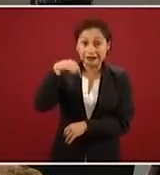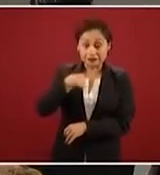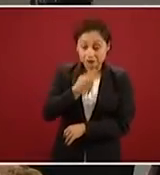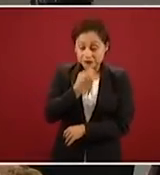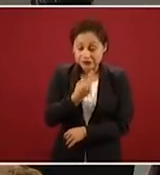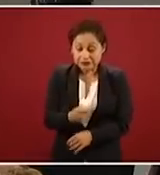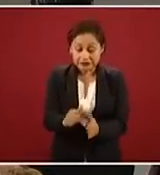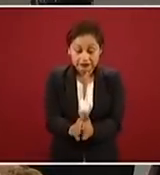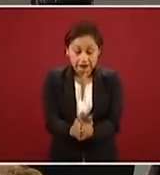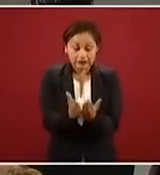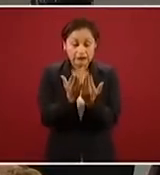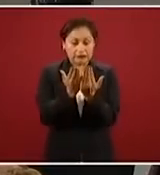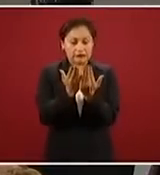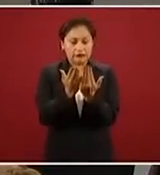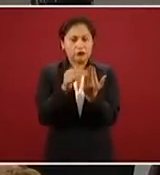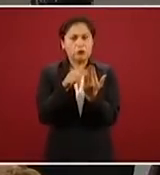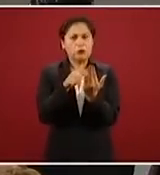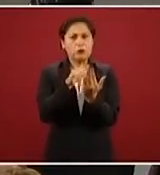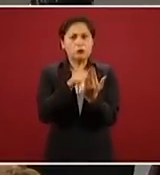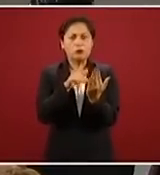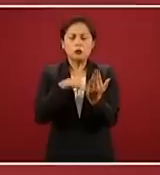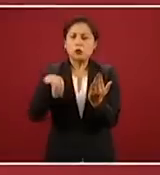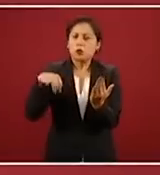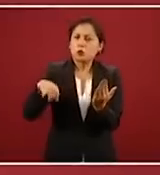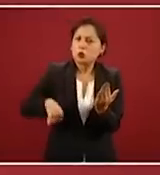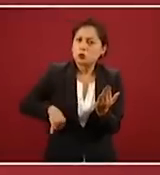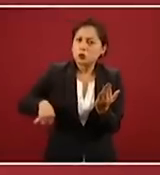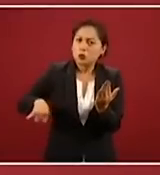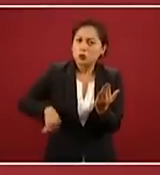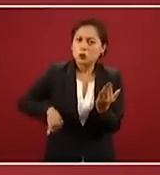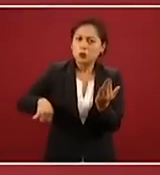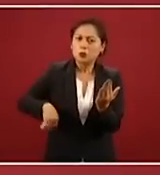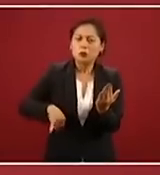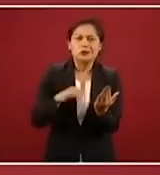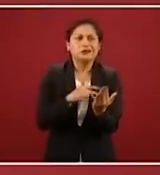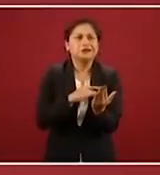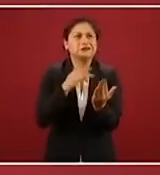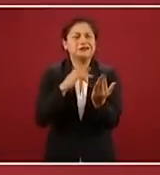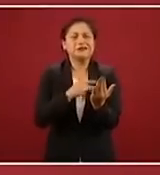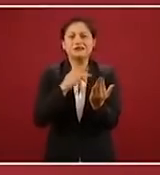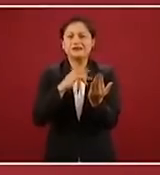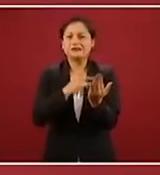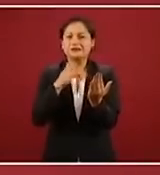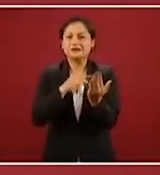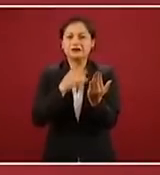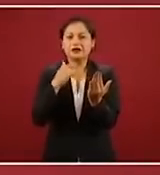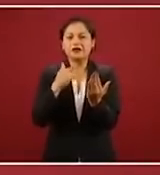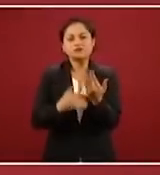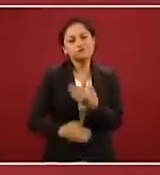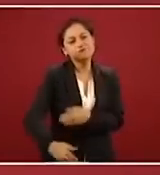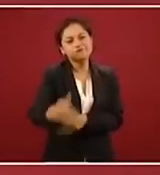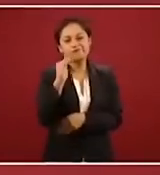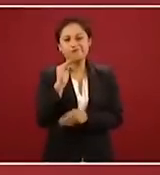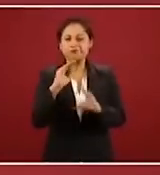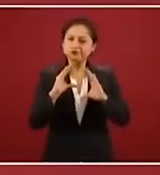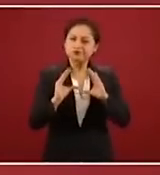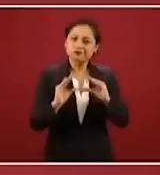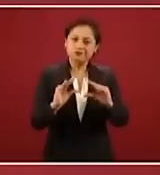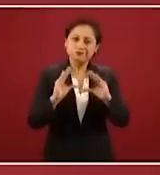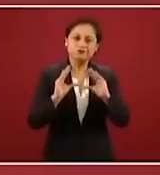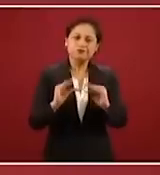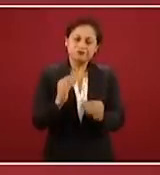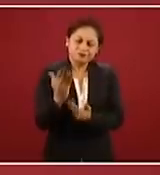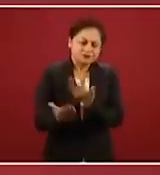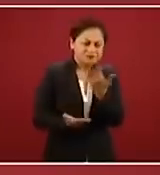muy grande, un sueño de servir y de enseñar